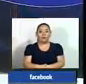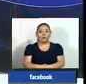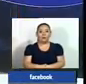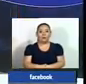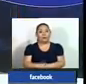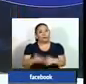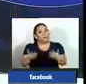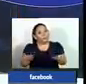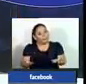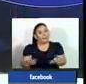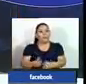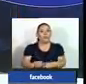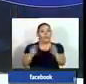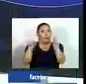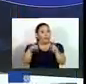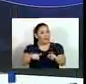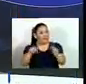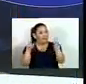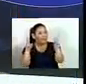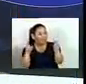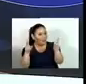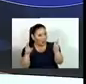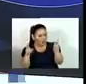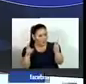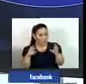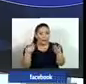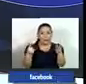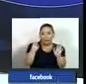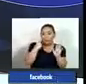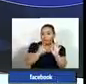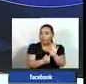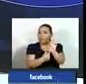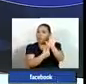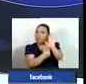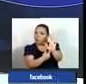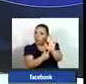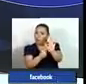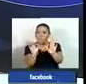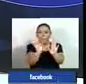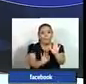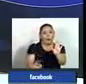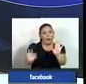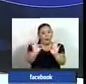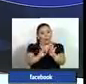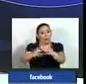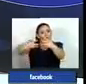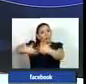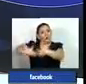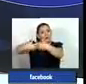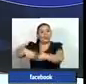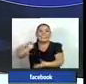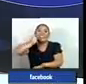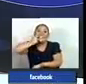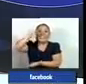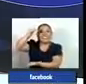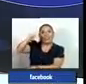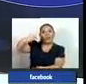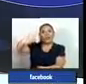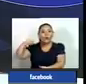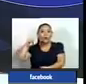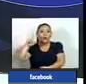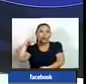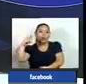Y bueno, ahora pues con una nueva presentación y fórmula mejorada, Holcim relanzó un cemento